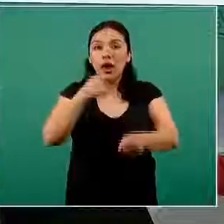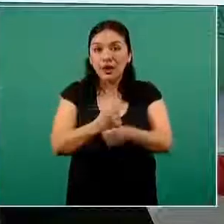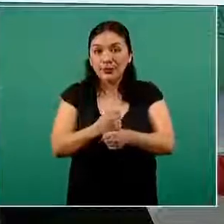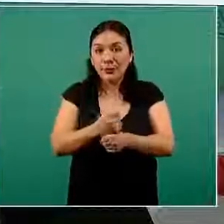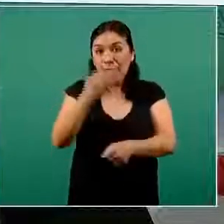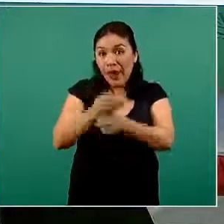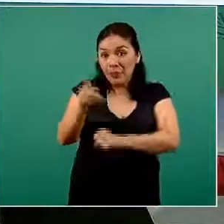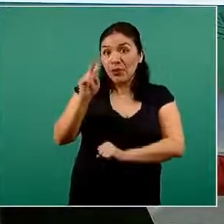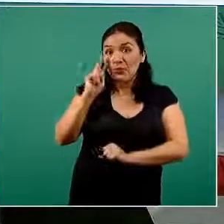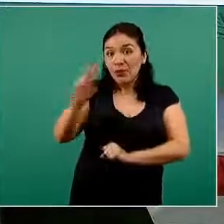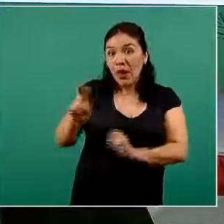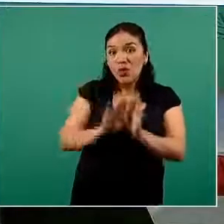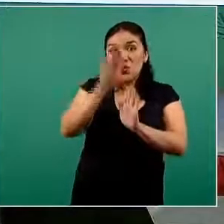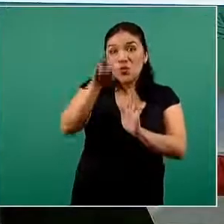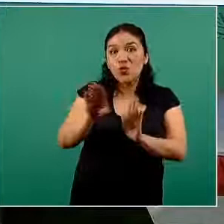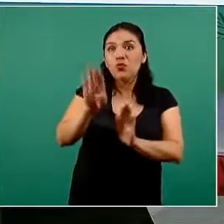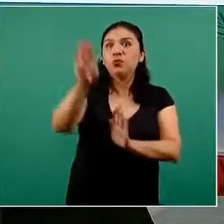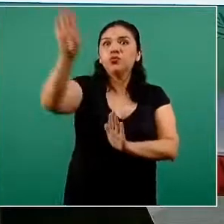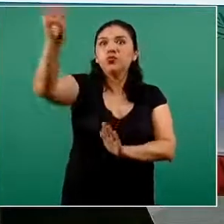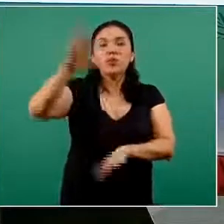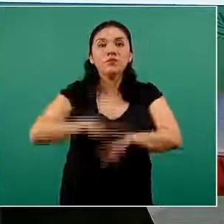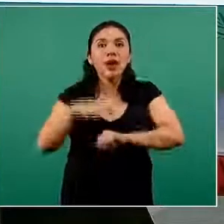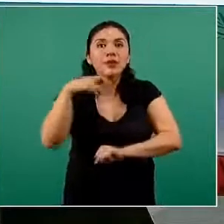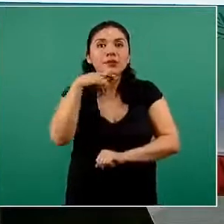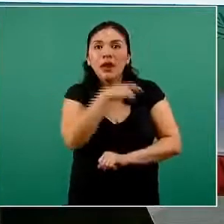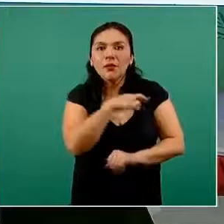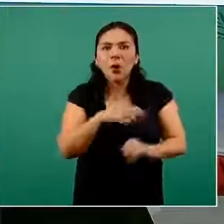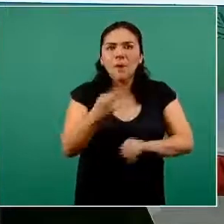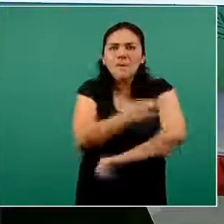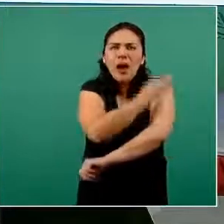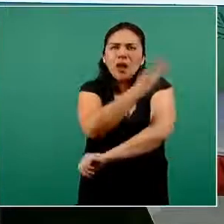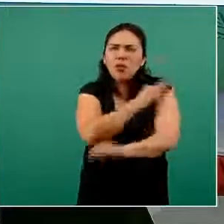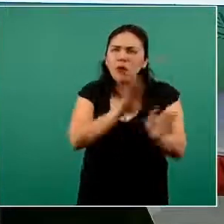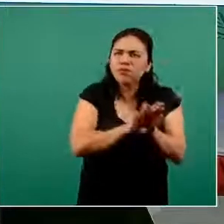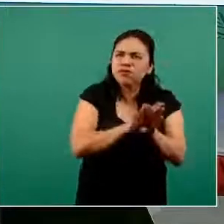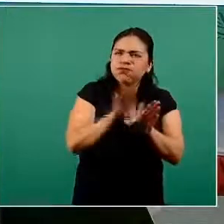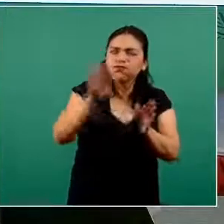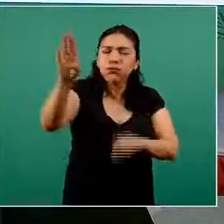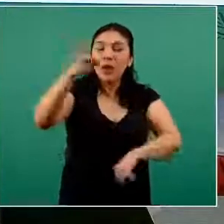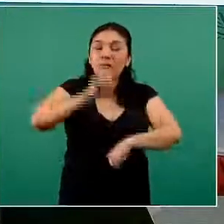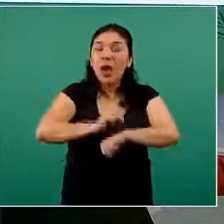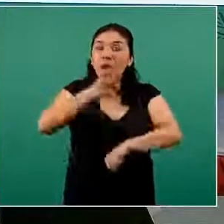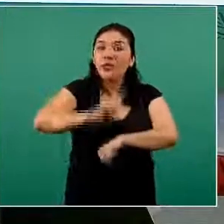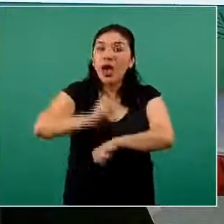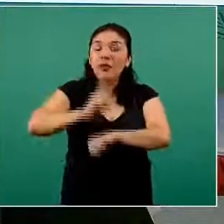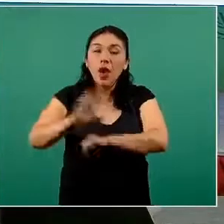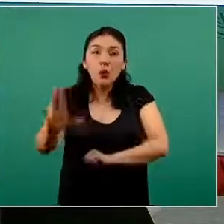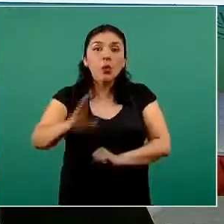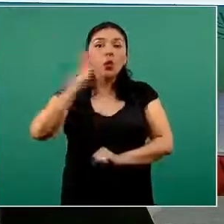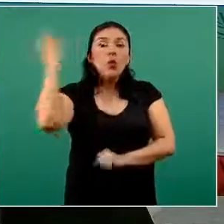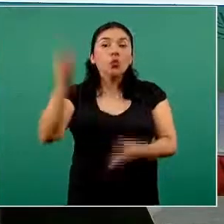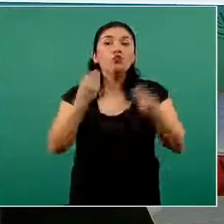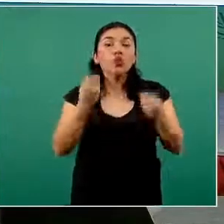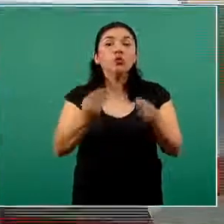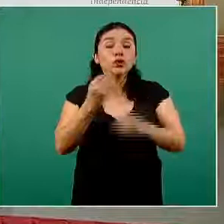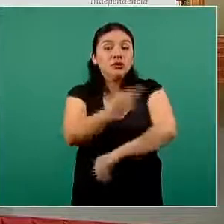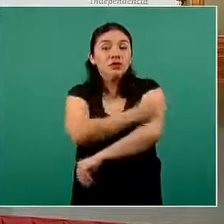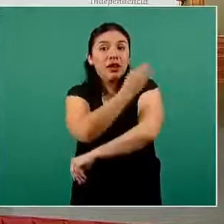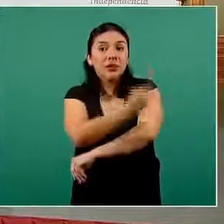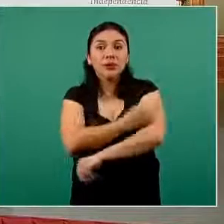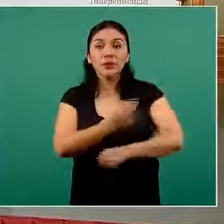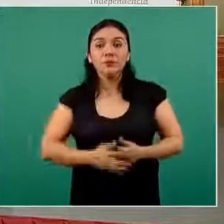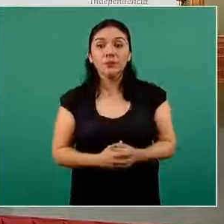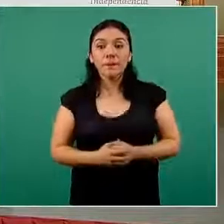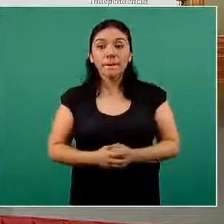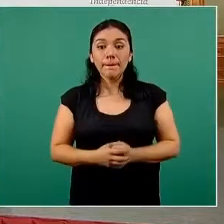Se ve aquí en esta curva la velocidad de vacunación en días y cantidad de vacuna aplicada. La siguiente, por